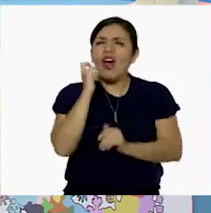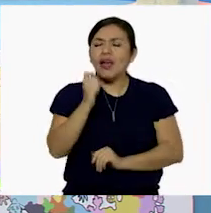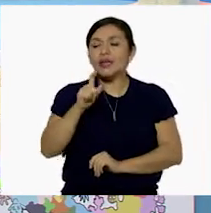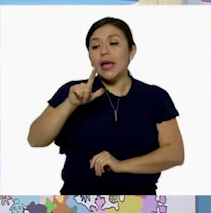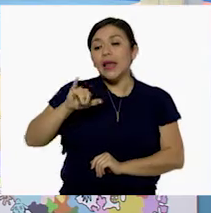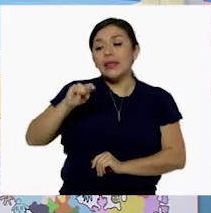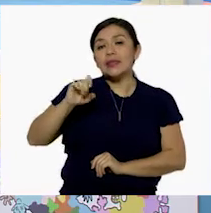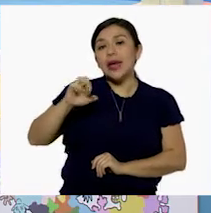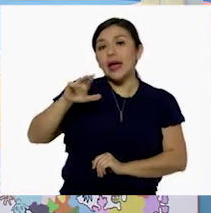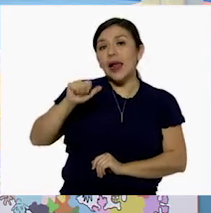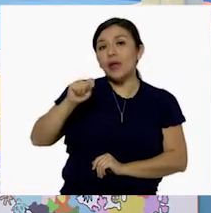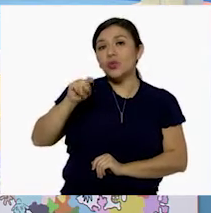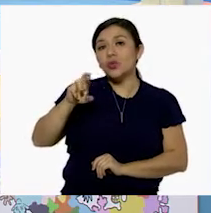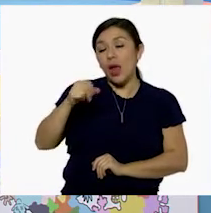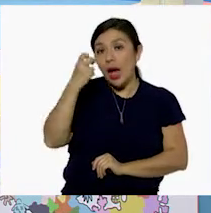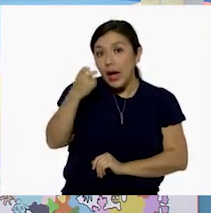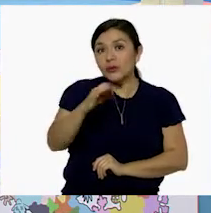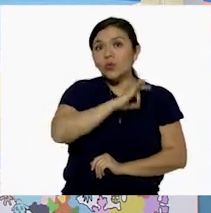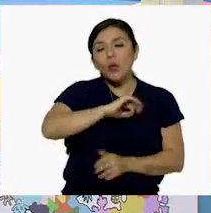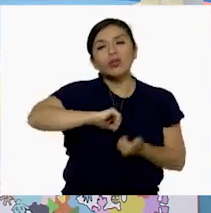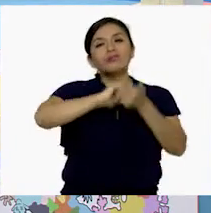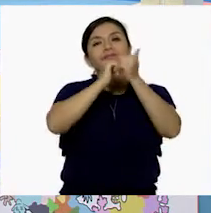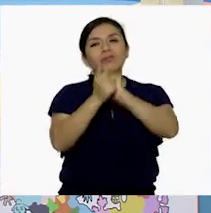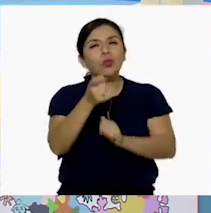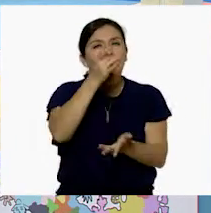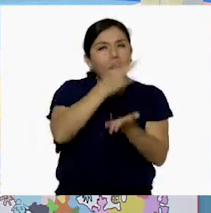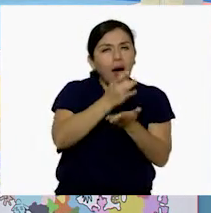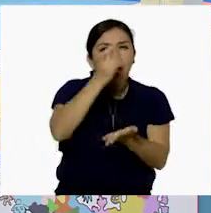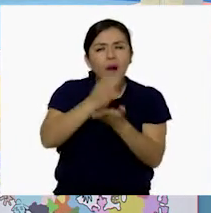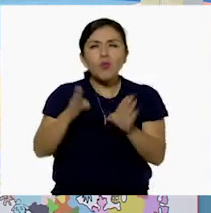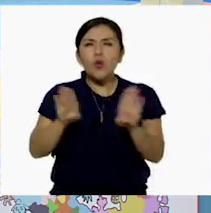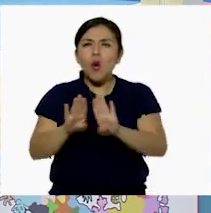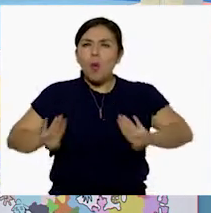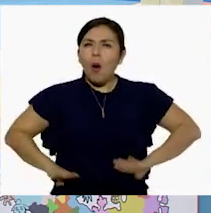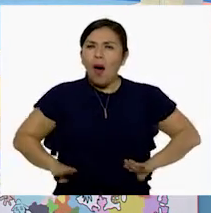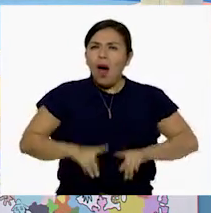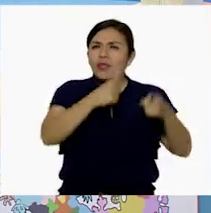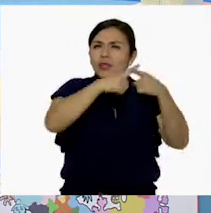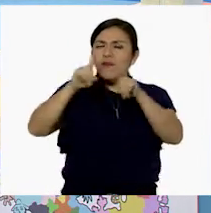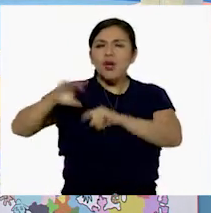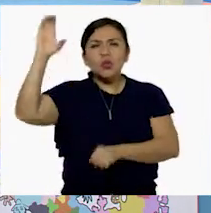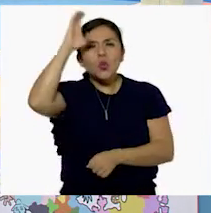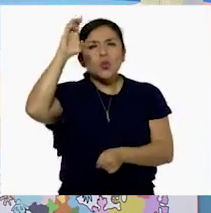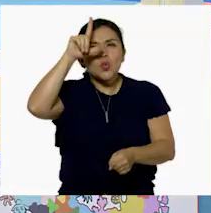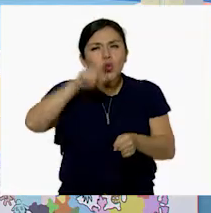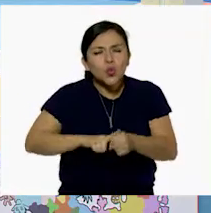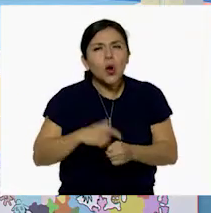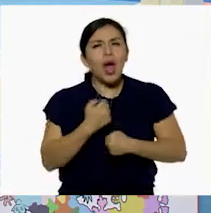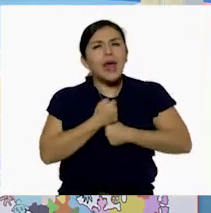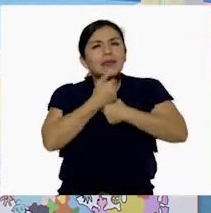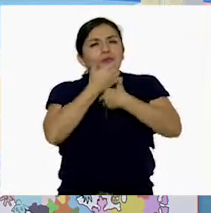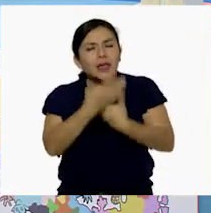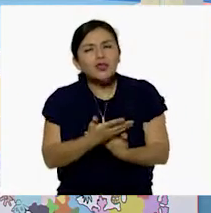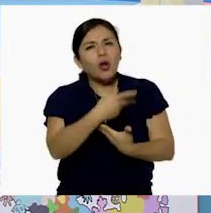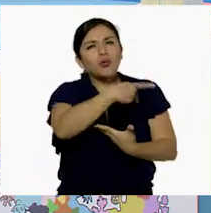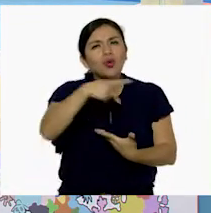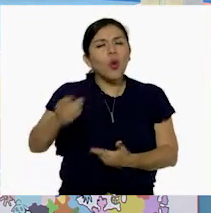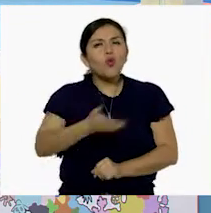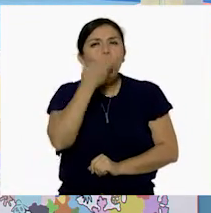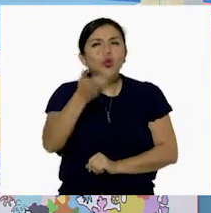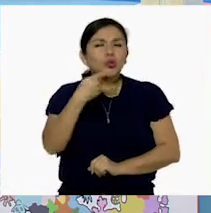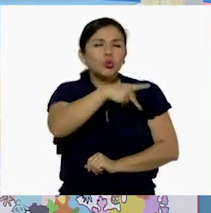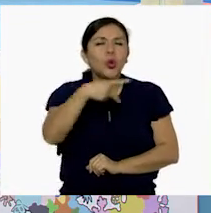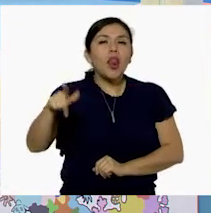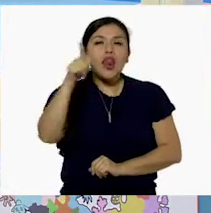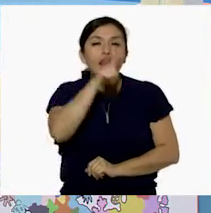literatura, lo cual nos dará pie para valorar diversas culturas, modos de expresión y formas de ser de la lengua, y